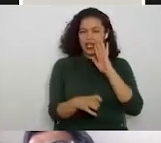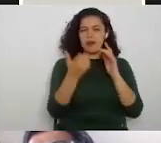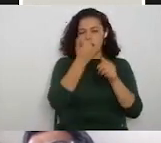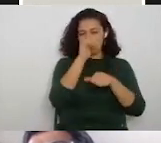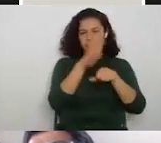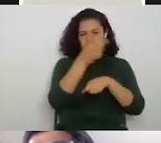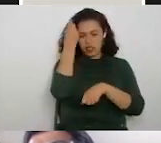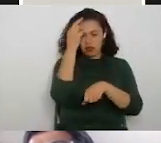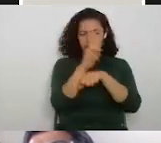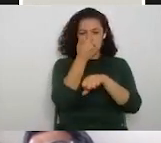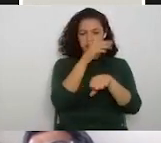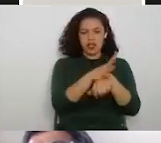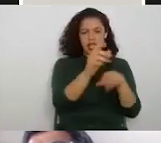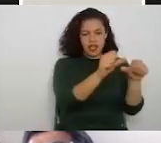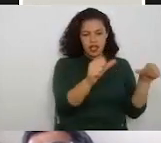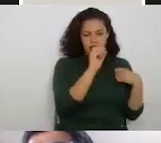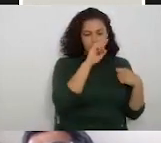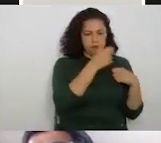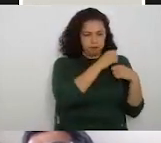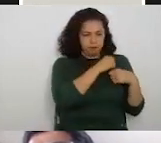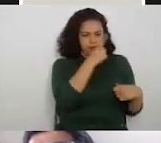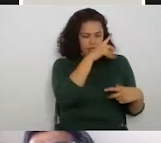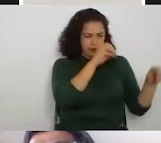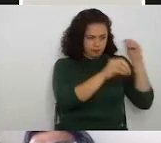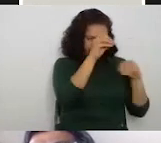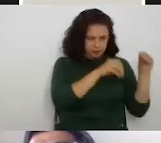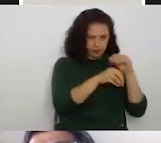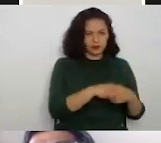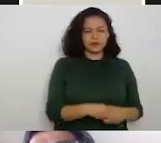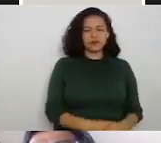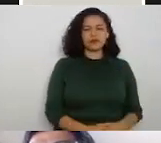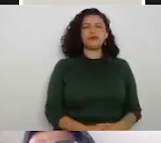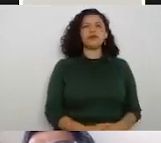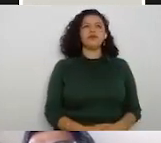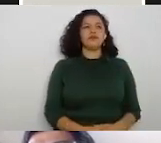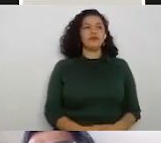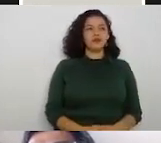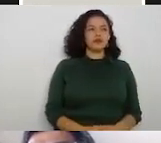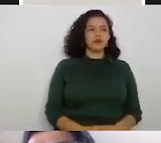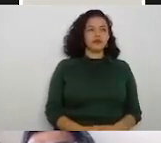que fue el área responsable de su elaboración. Tenemos